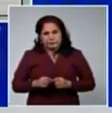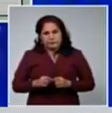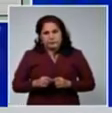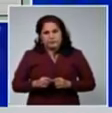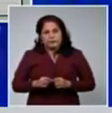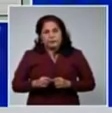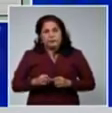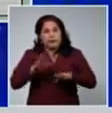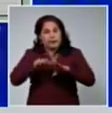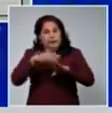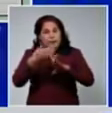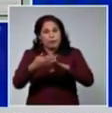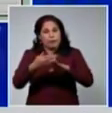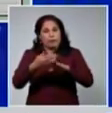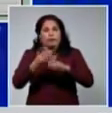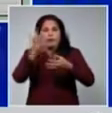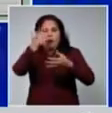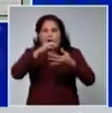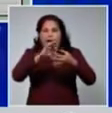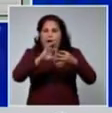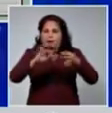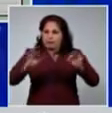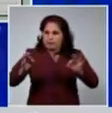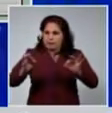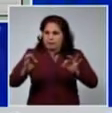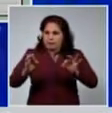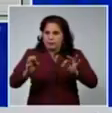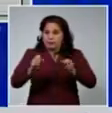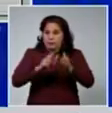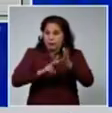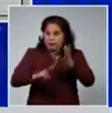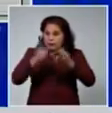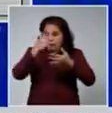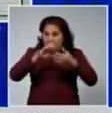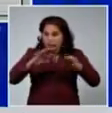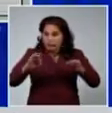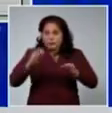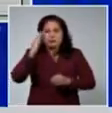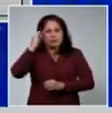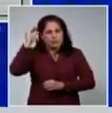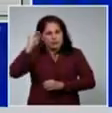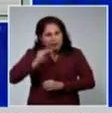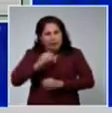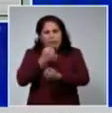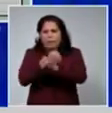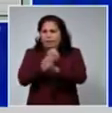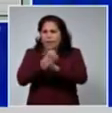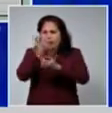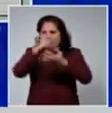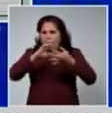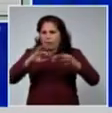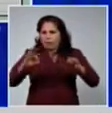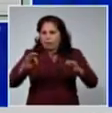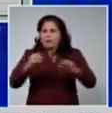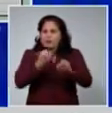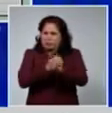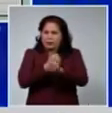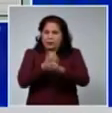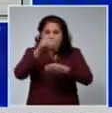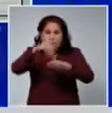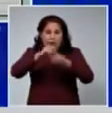luisa en otra provincia que a pesar de todas las nuevas utilizaciones de interior opinión del médico